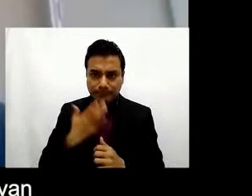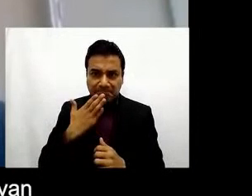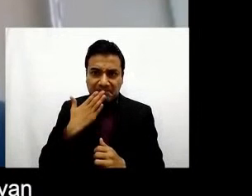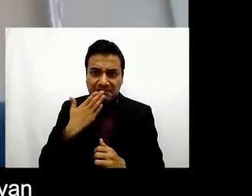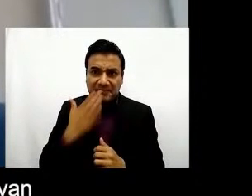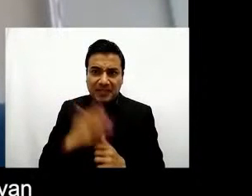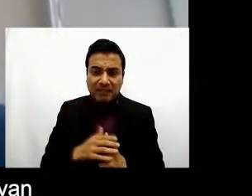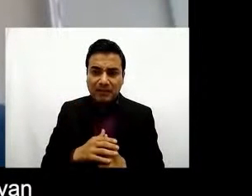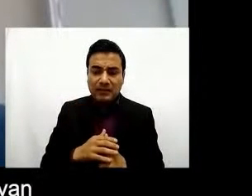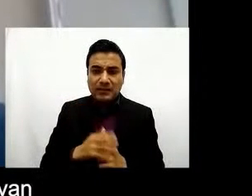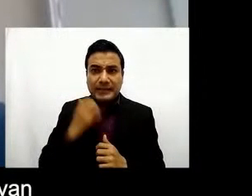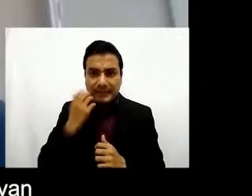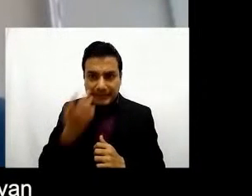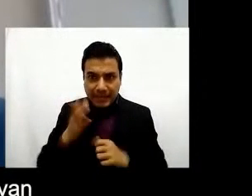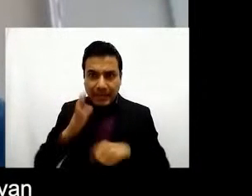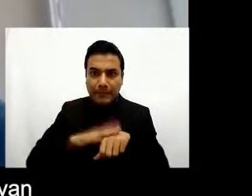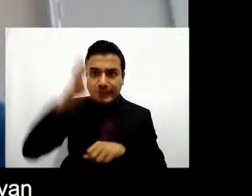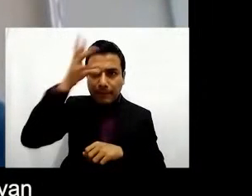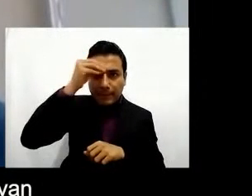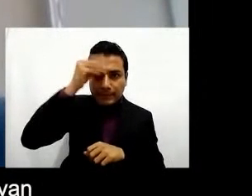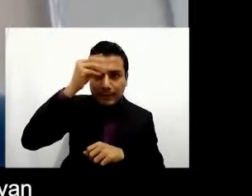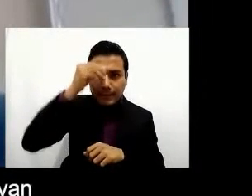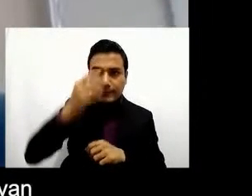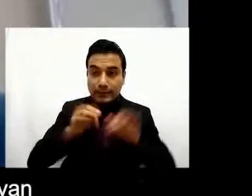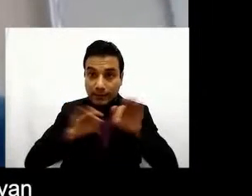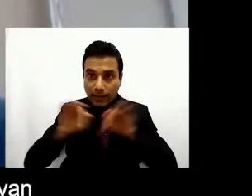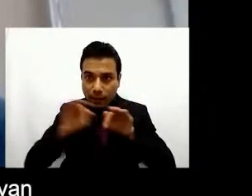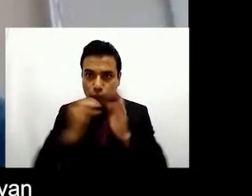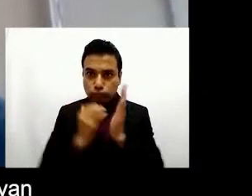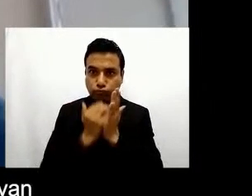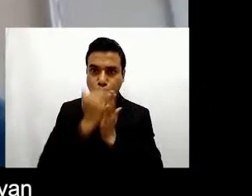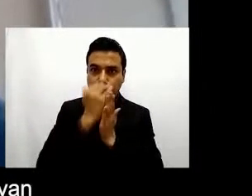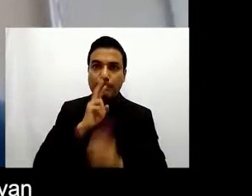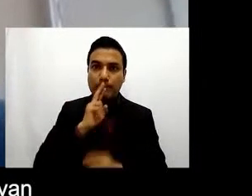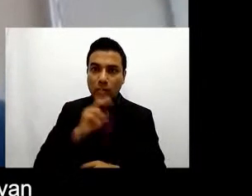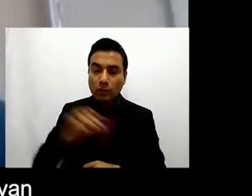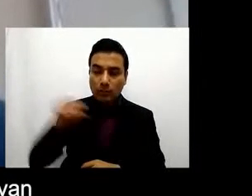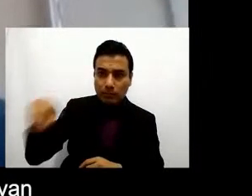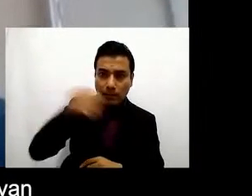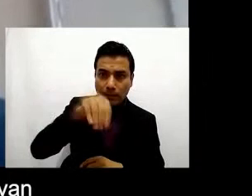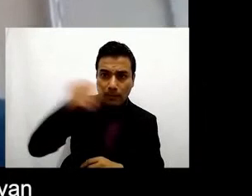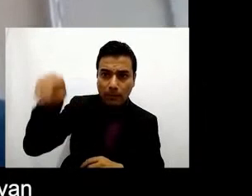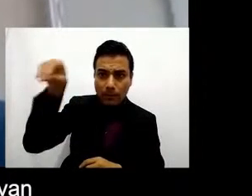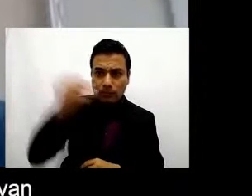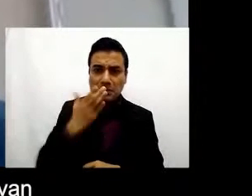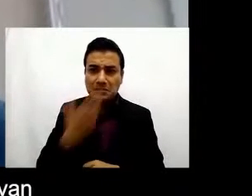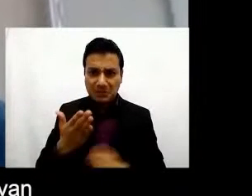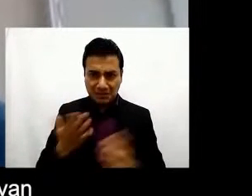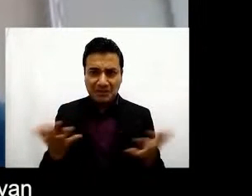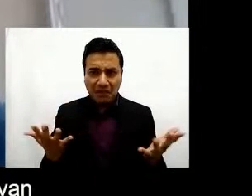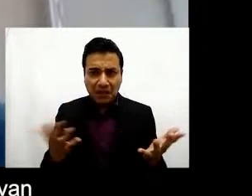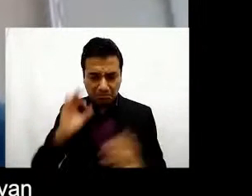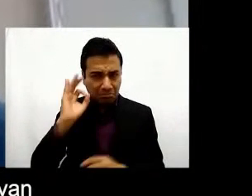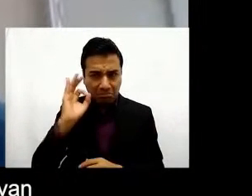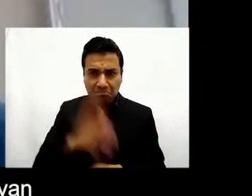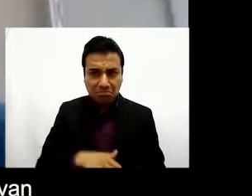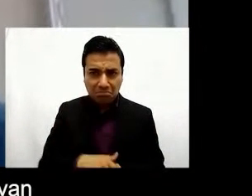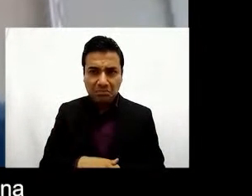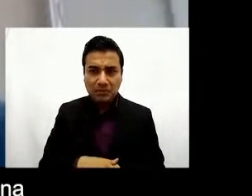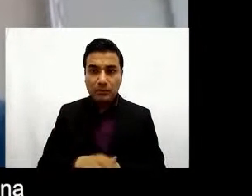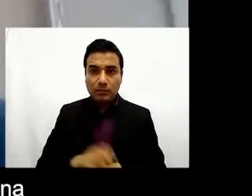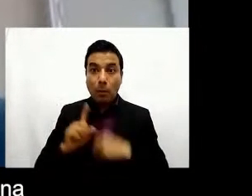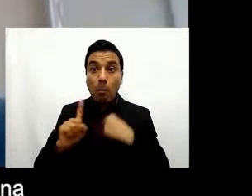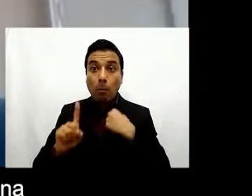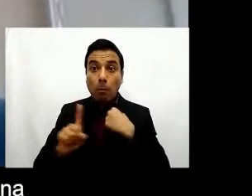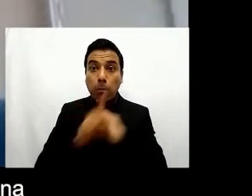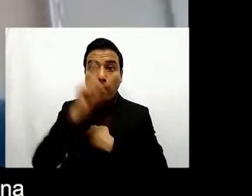trabajo y que, si pueden hacerlo, se muevan en distintos lugares. El problema es cuando